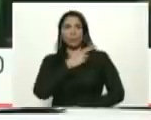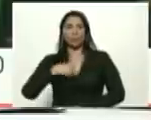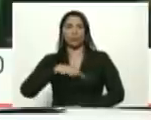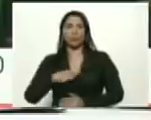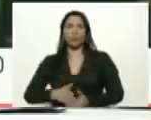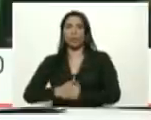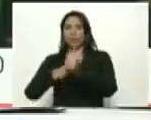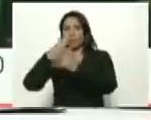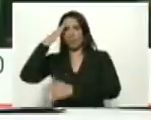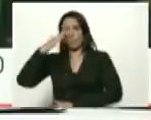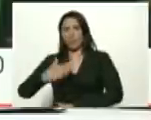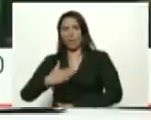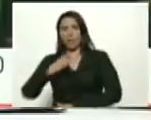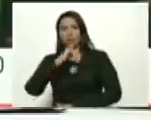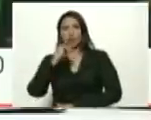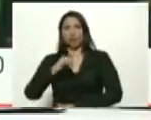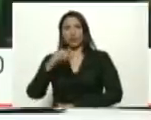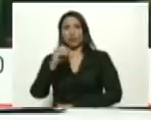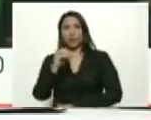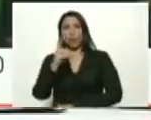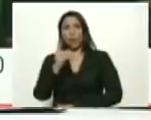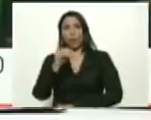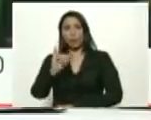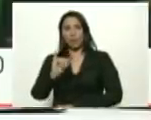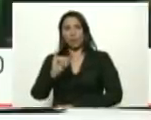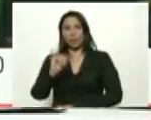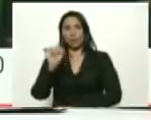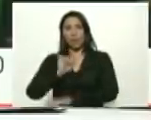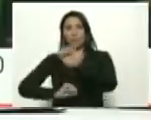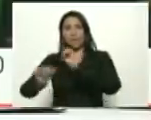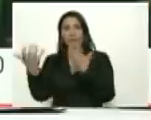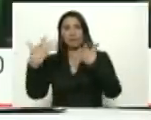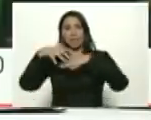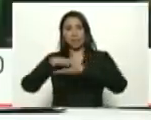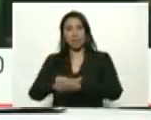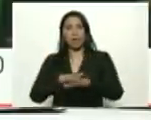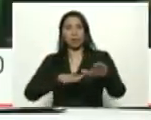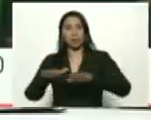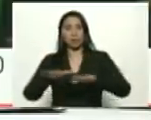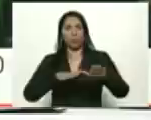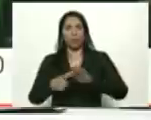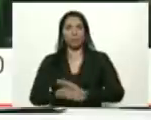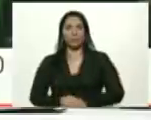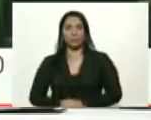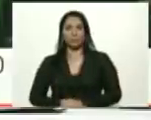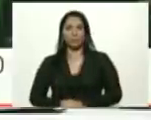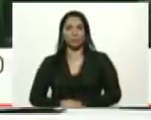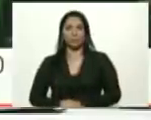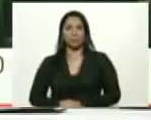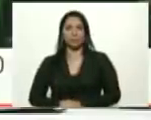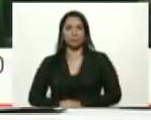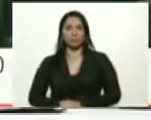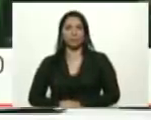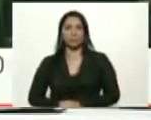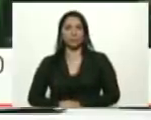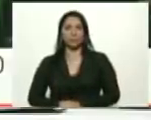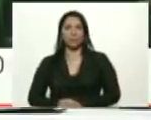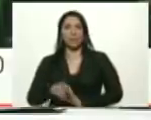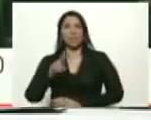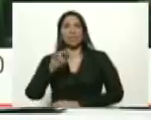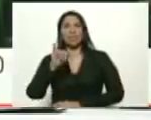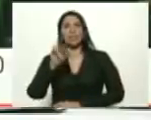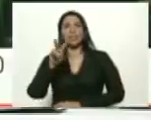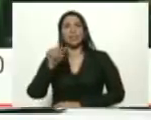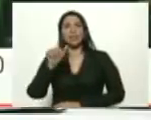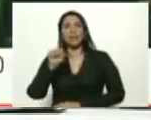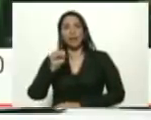militar, comandante de la zona operativa de defensa integral COGEDE, general de división Enrique Arocha Rivas, y